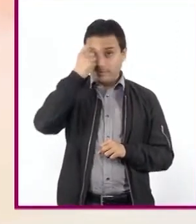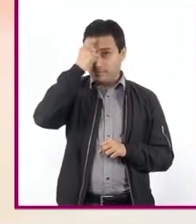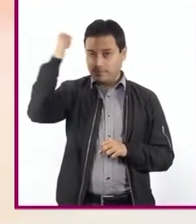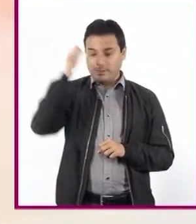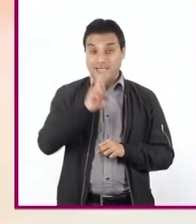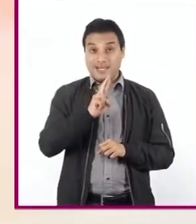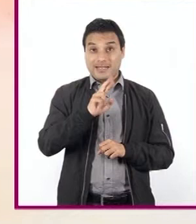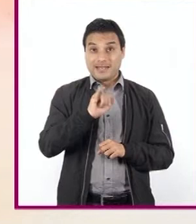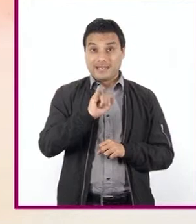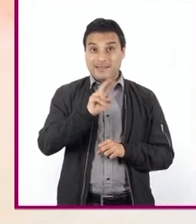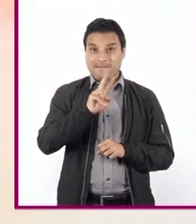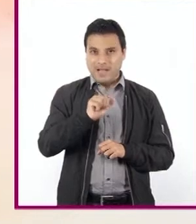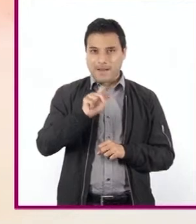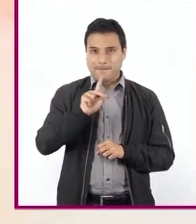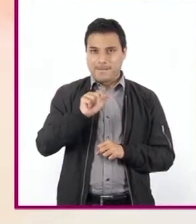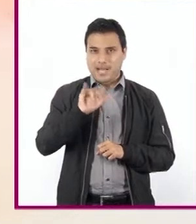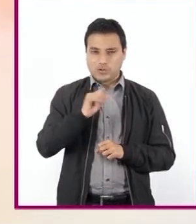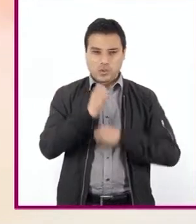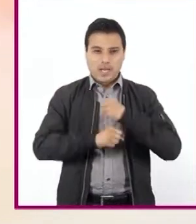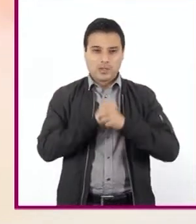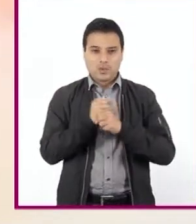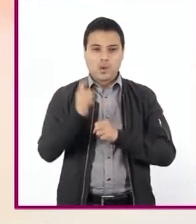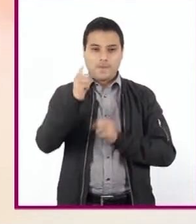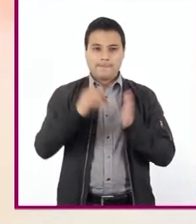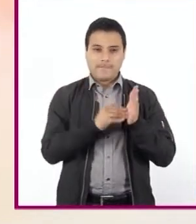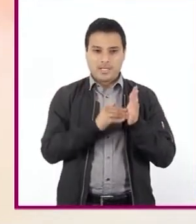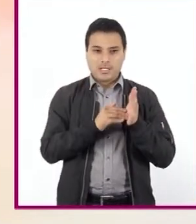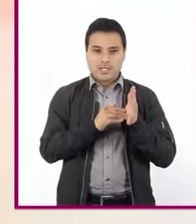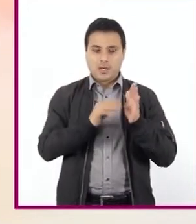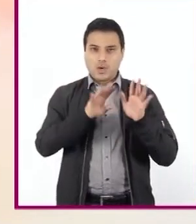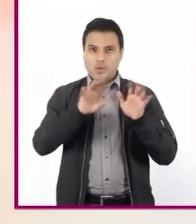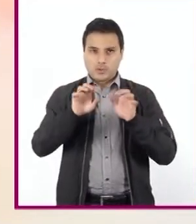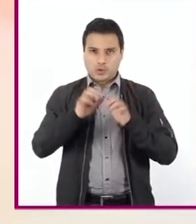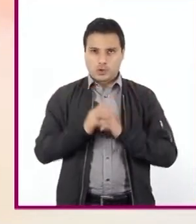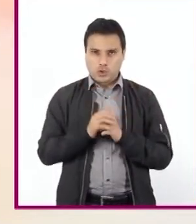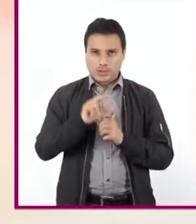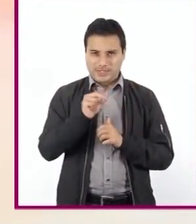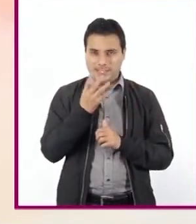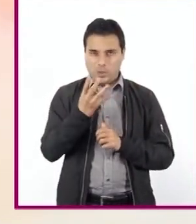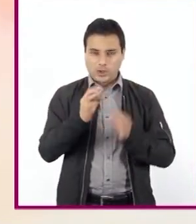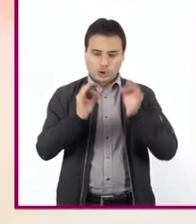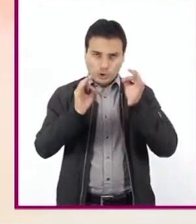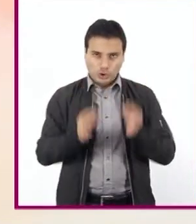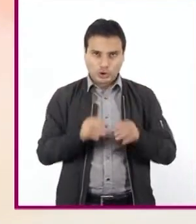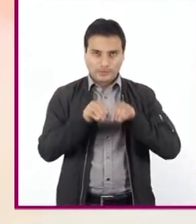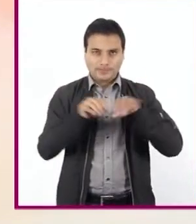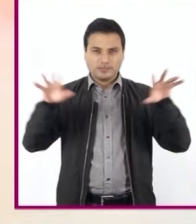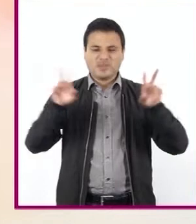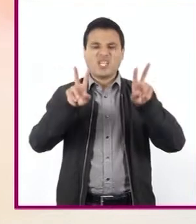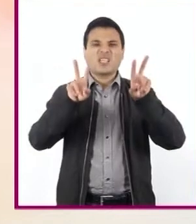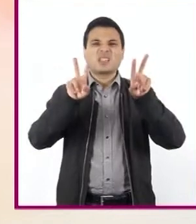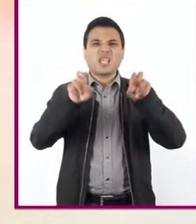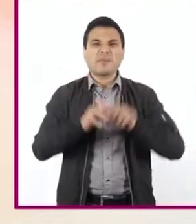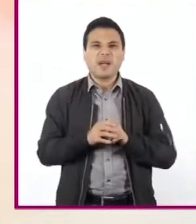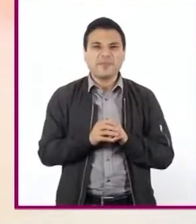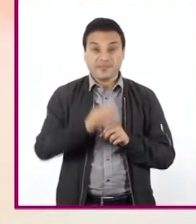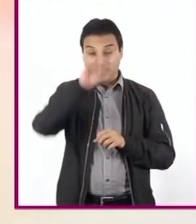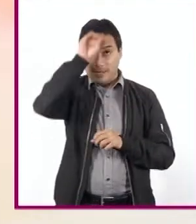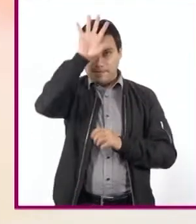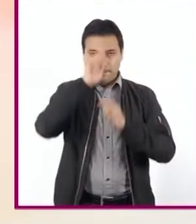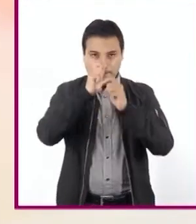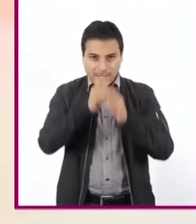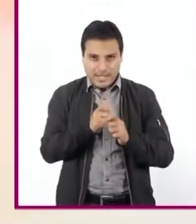publicado en 1884. El texto aborda el tema de la minería y el comercio en el virreinato.